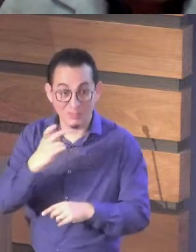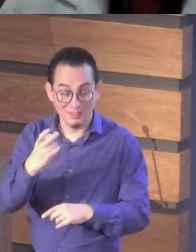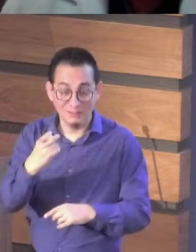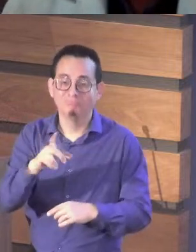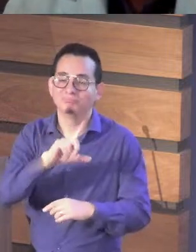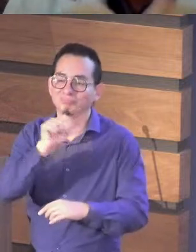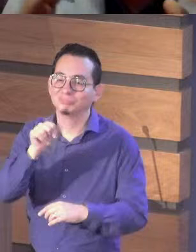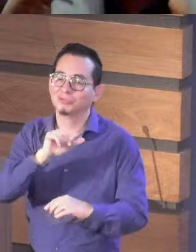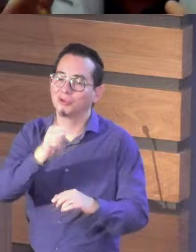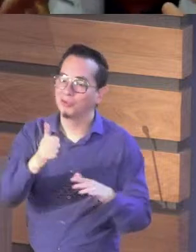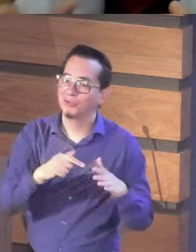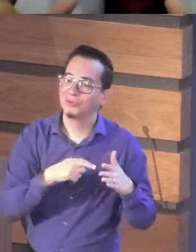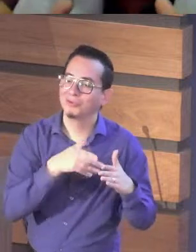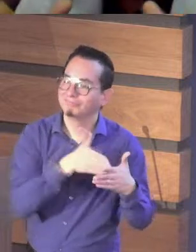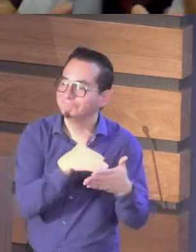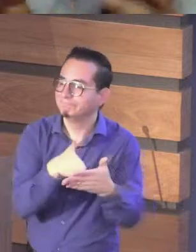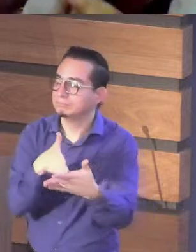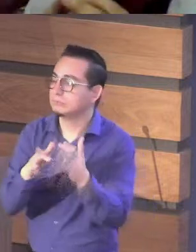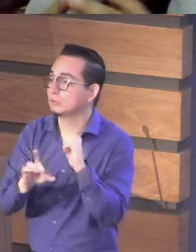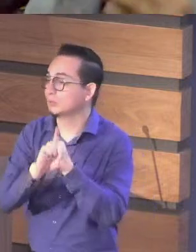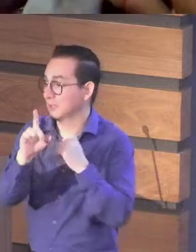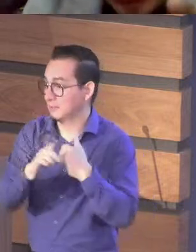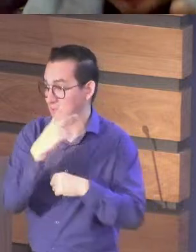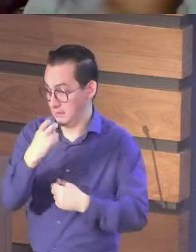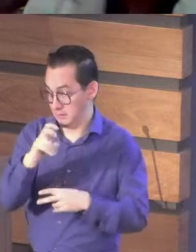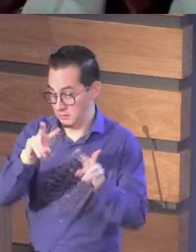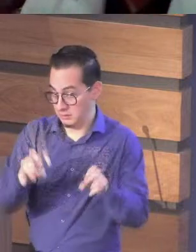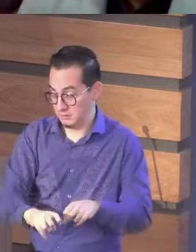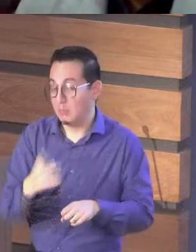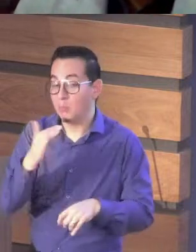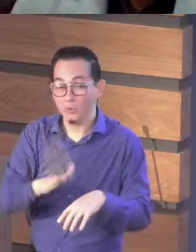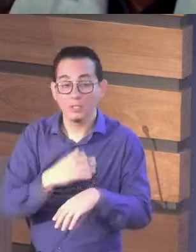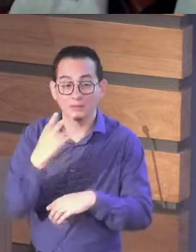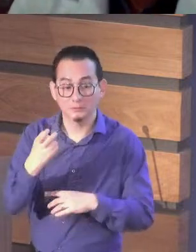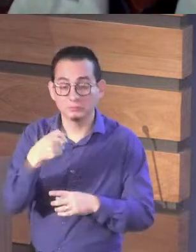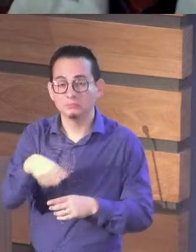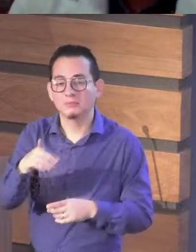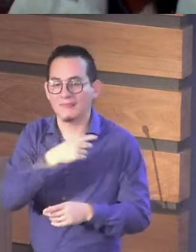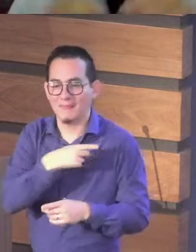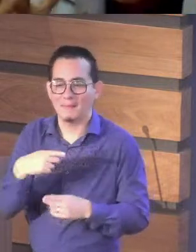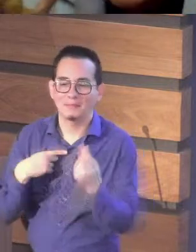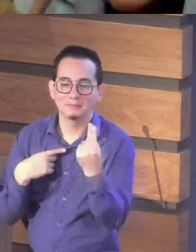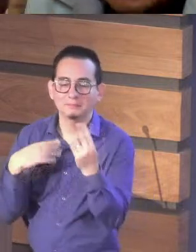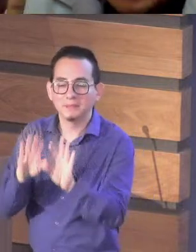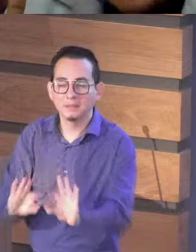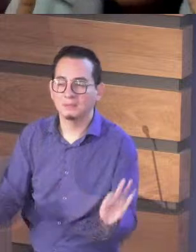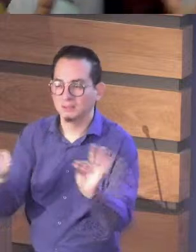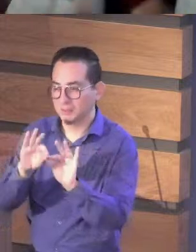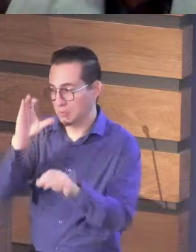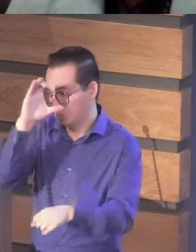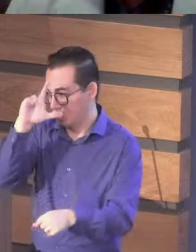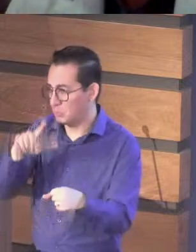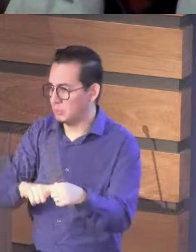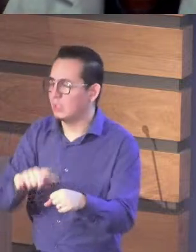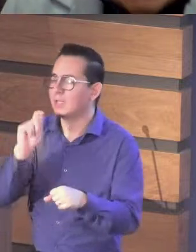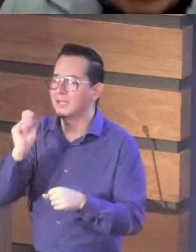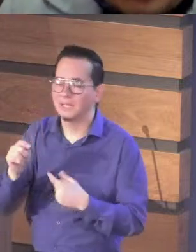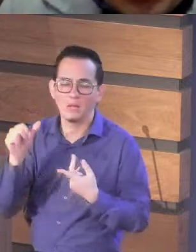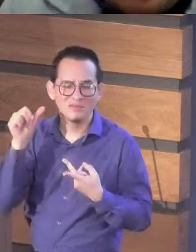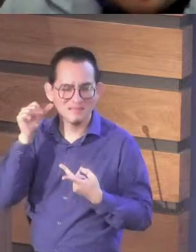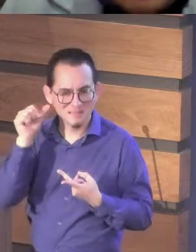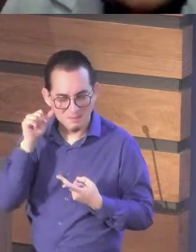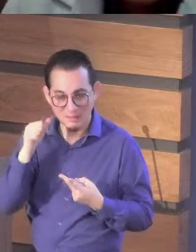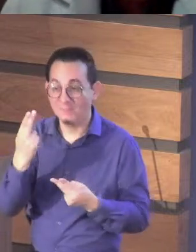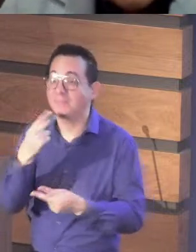que tener una cultura auditiva preventiva es